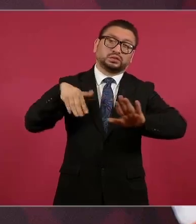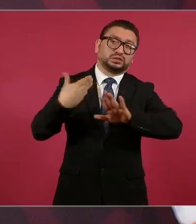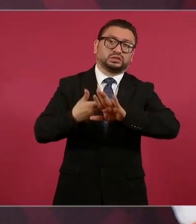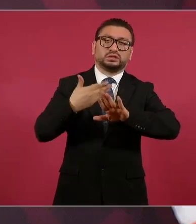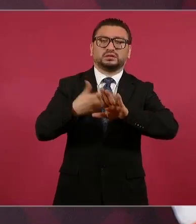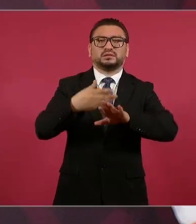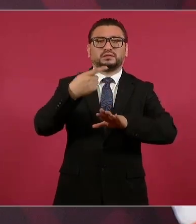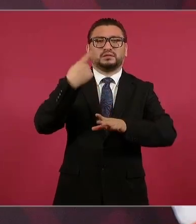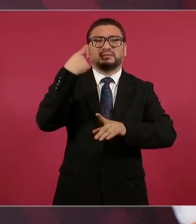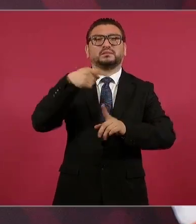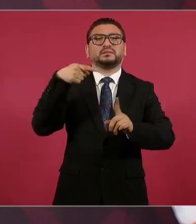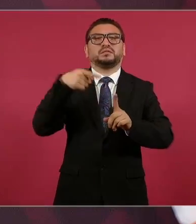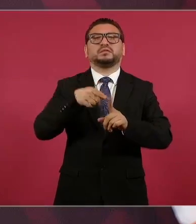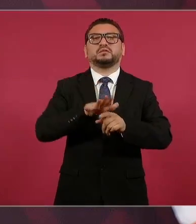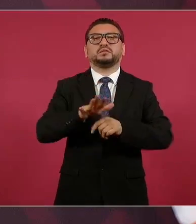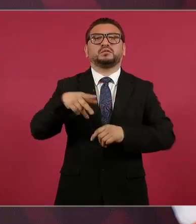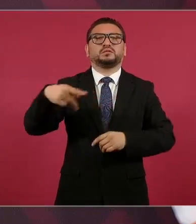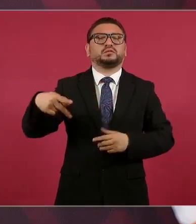para